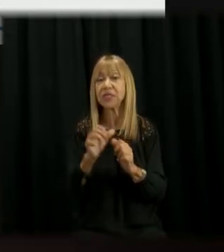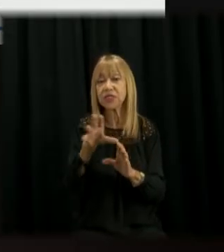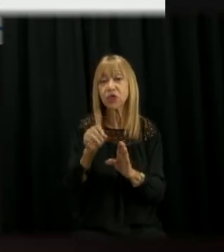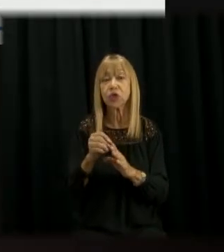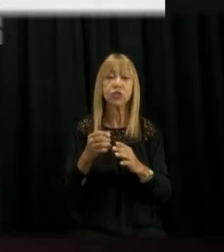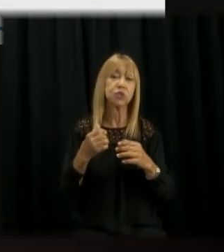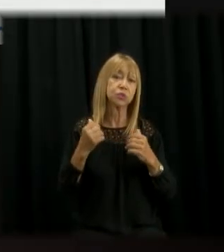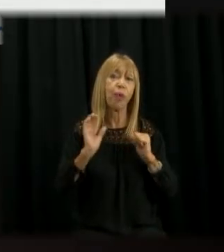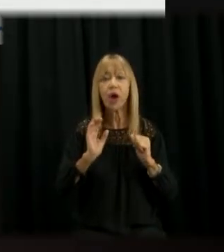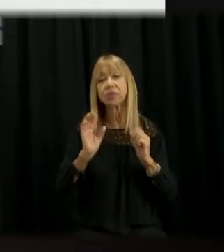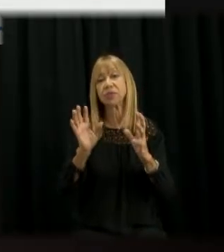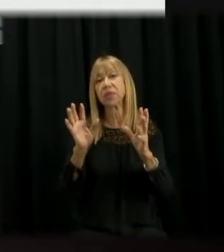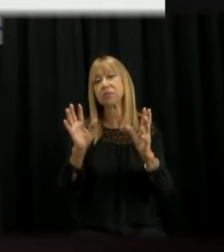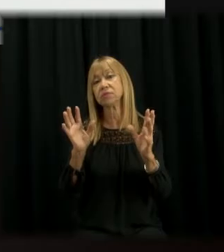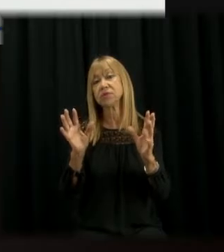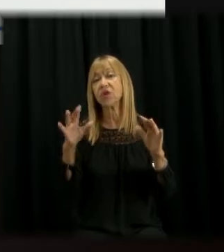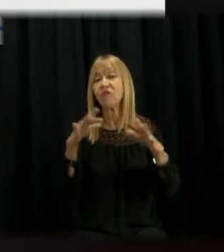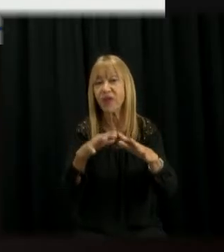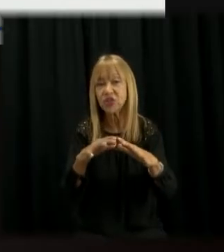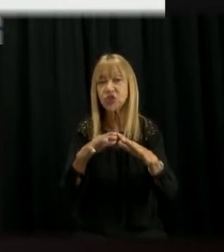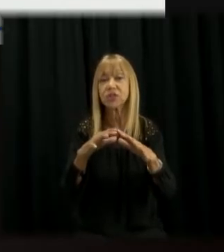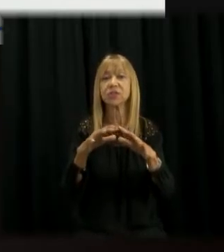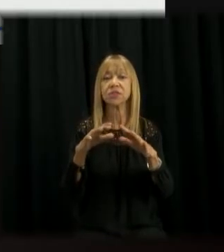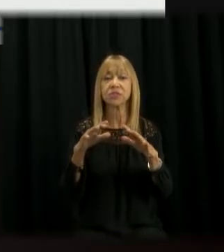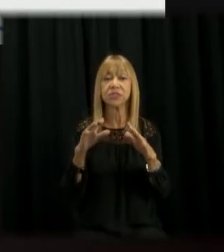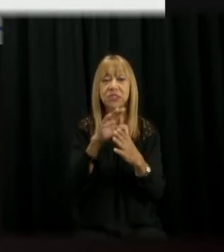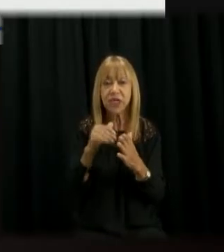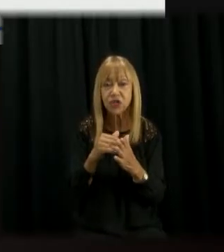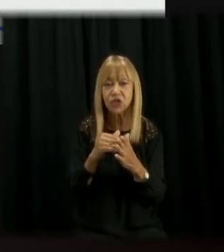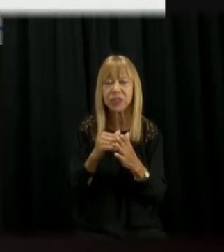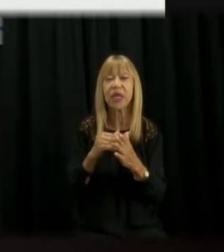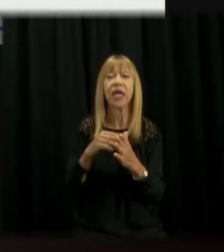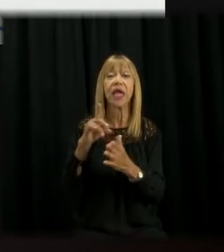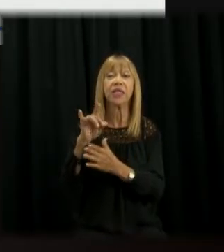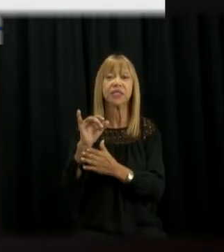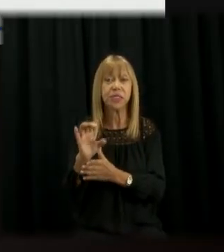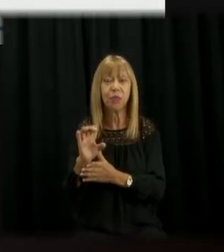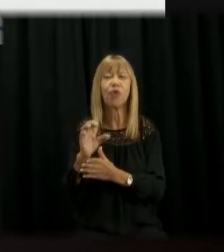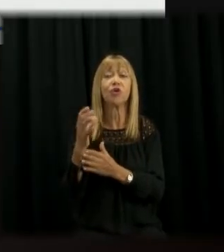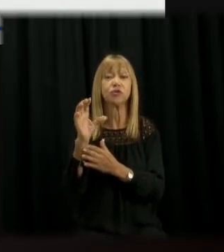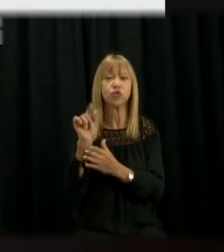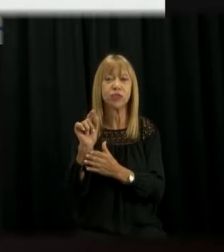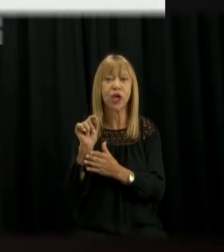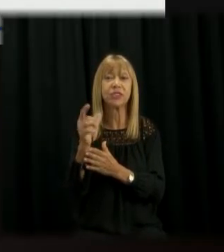operacional, como en turismo, puertos y el centro de convenciones. En diciembre del